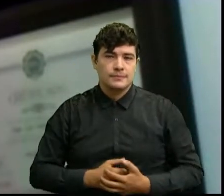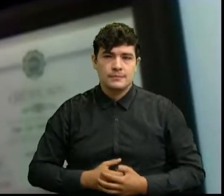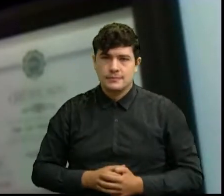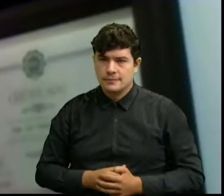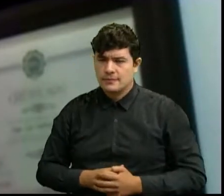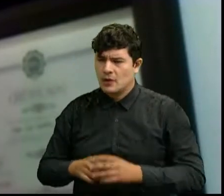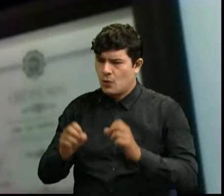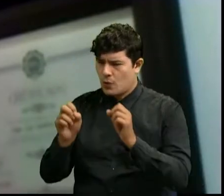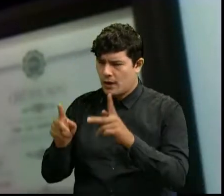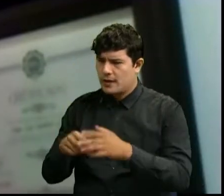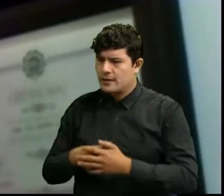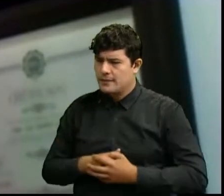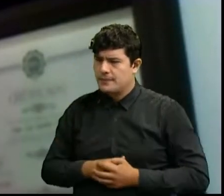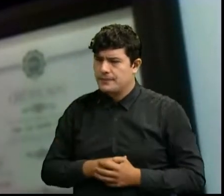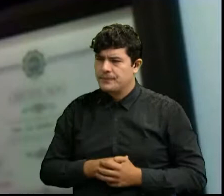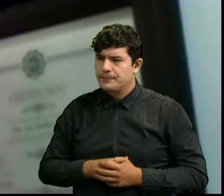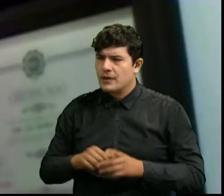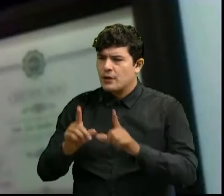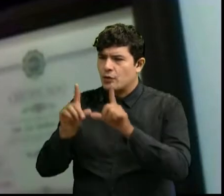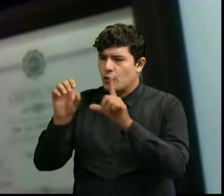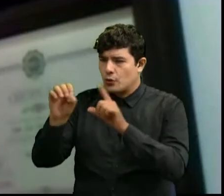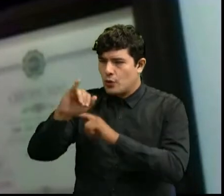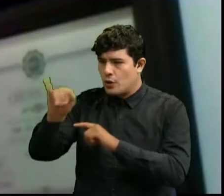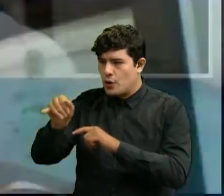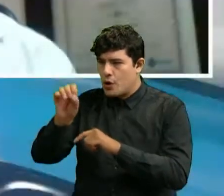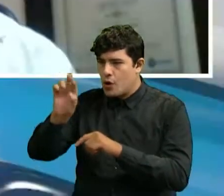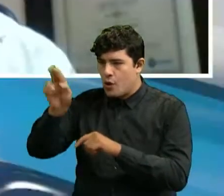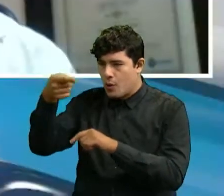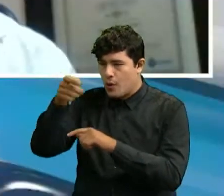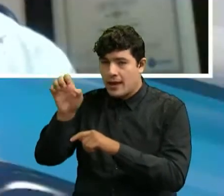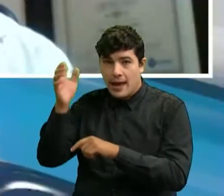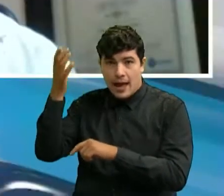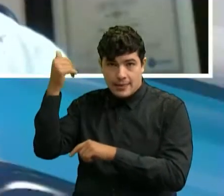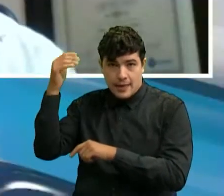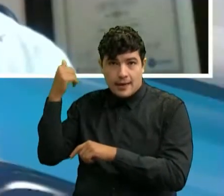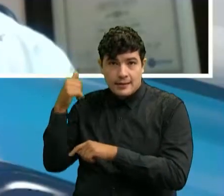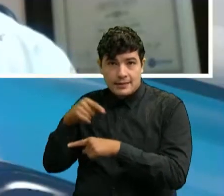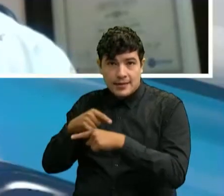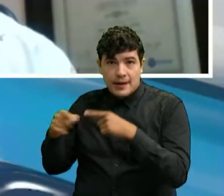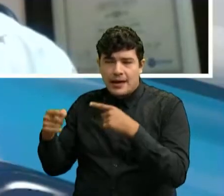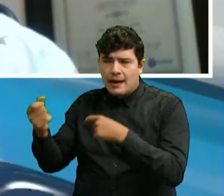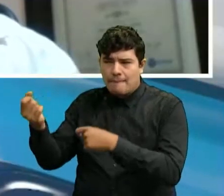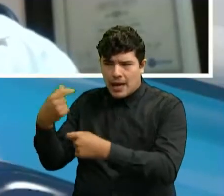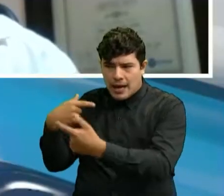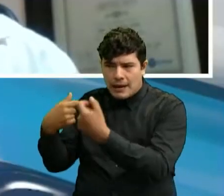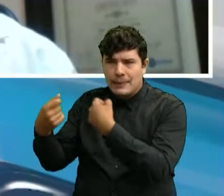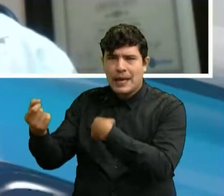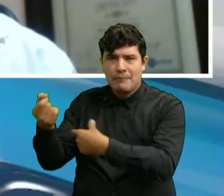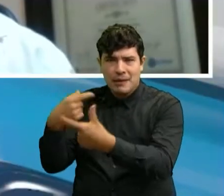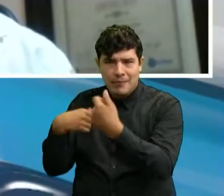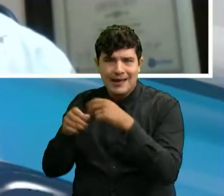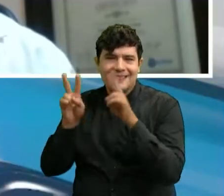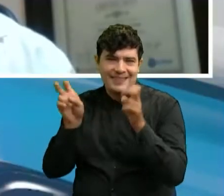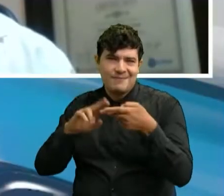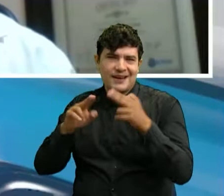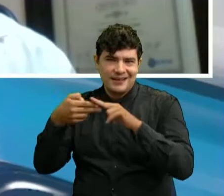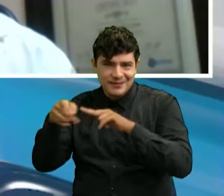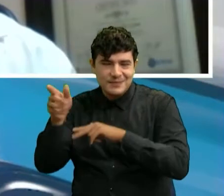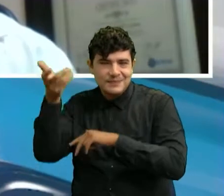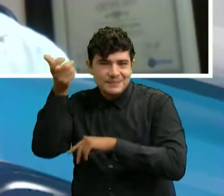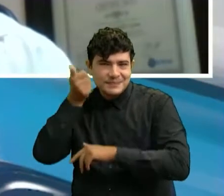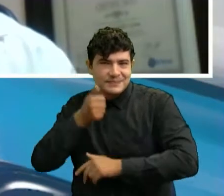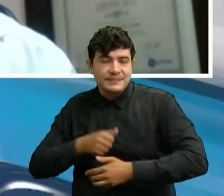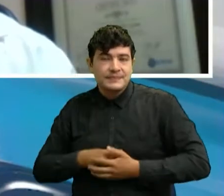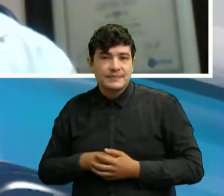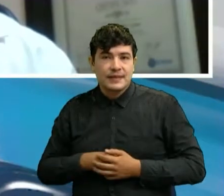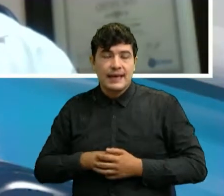Jorge Luis, tengo una pregunta, una consulta pues que me han hecho. Este es un caso de la vida real. Una entidad